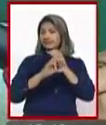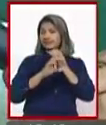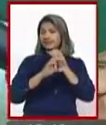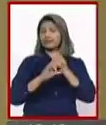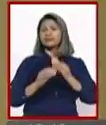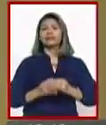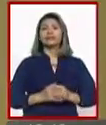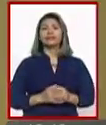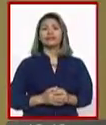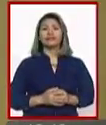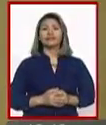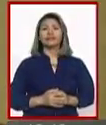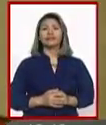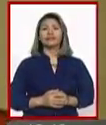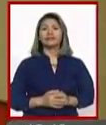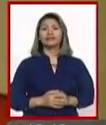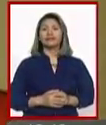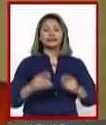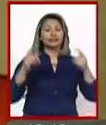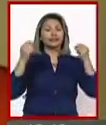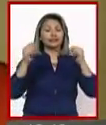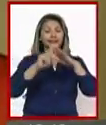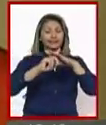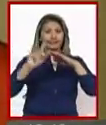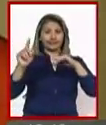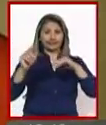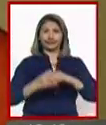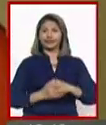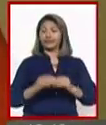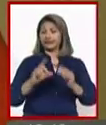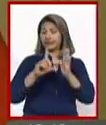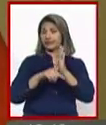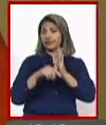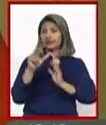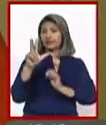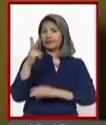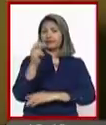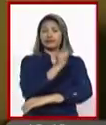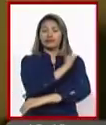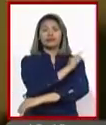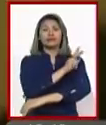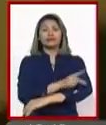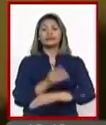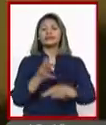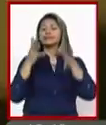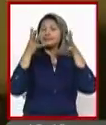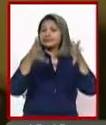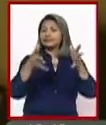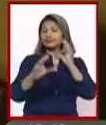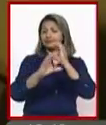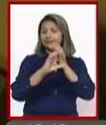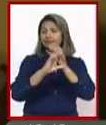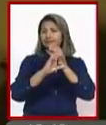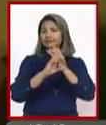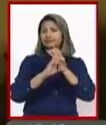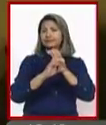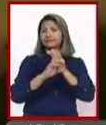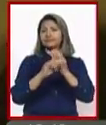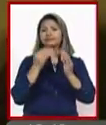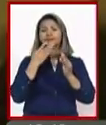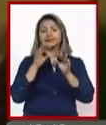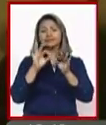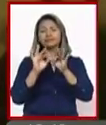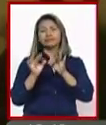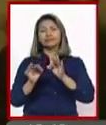tipo camión, intenta darse a la fuga y a los 3 kilómetros del lugar abandona el motorizado, ya que tenía desperfectos